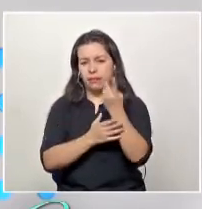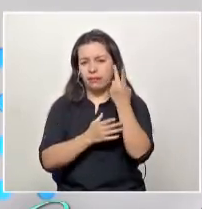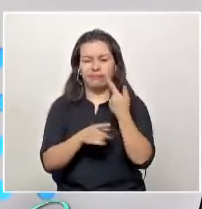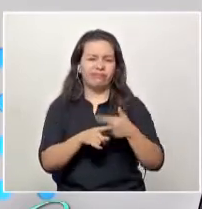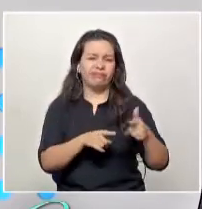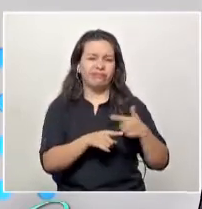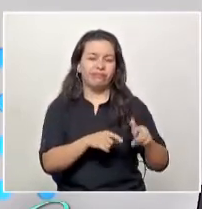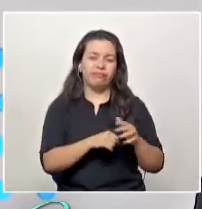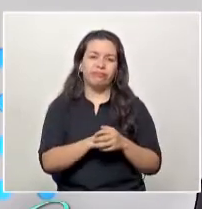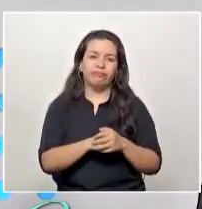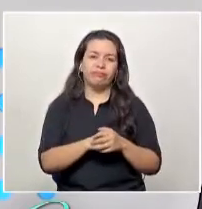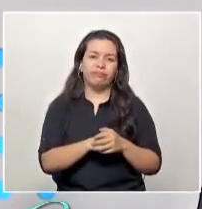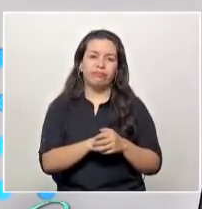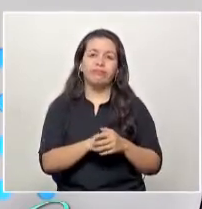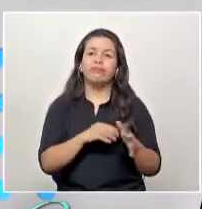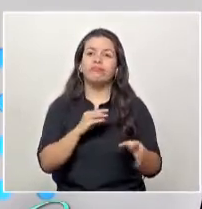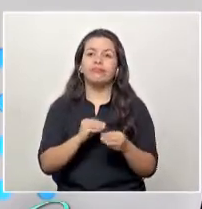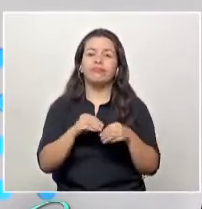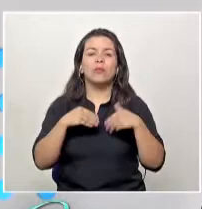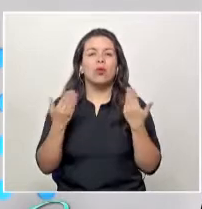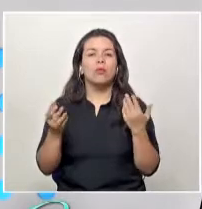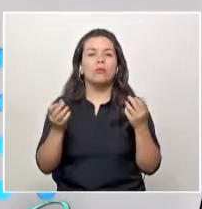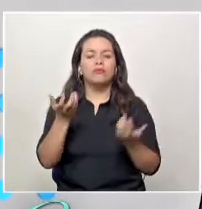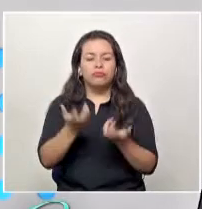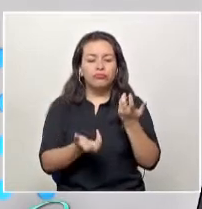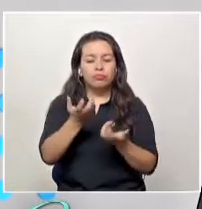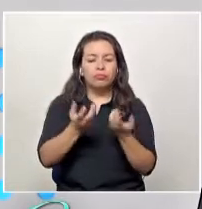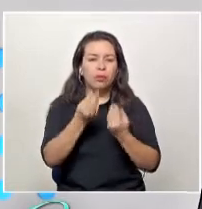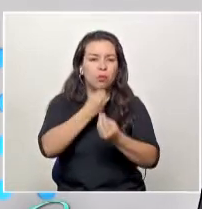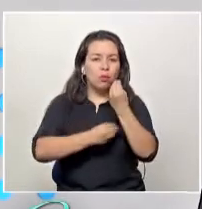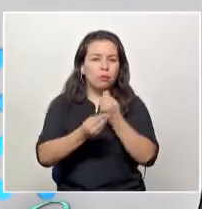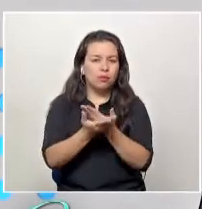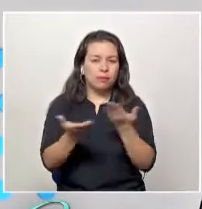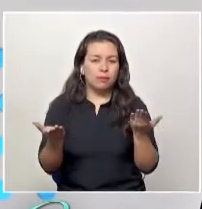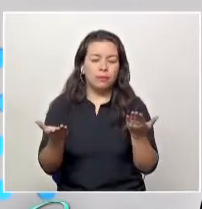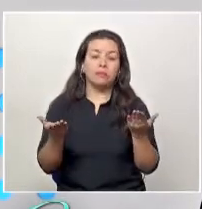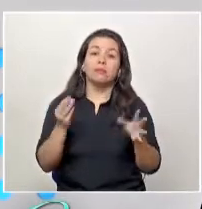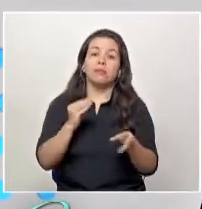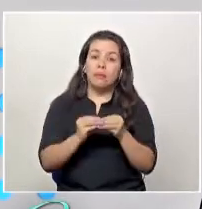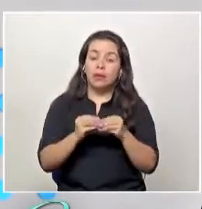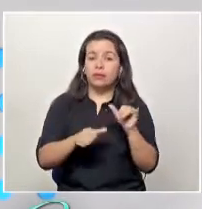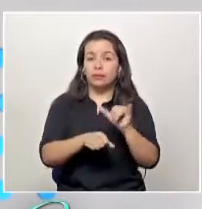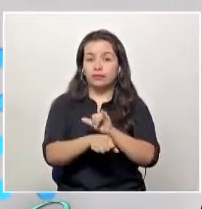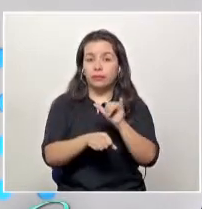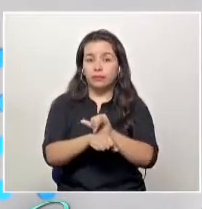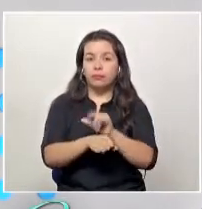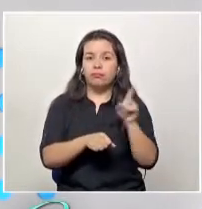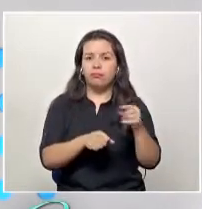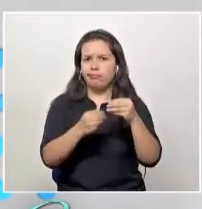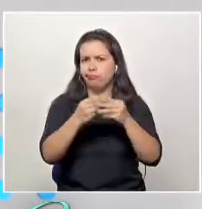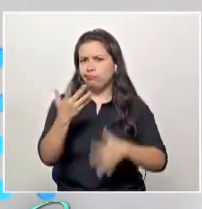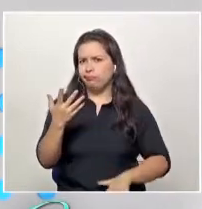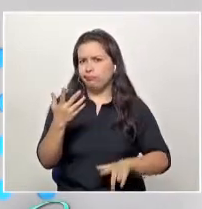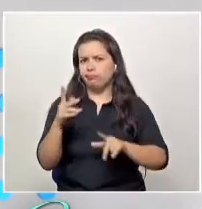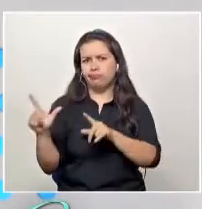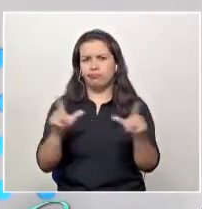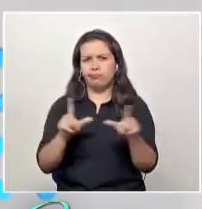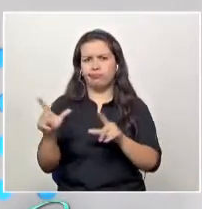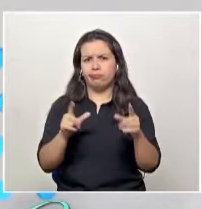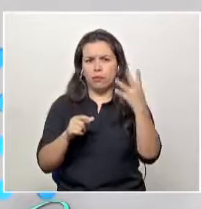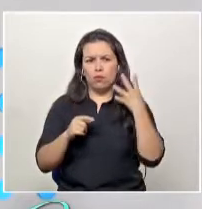fin, cómo preparar ciertos alimentos y demás. También en YouTube, donde están la gran mayoría de nuestros programas desde